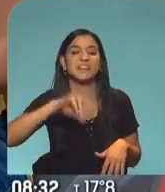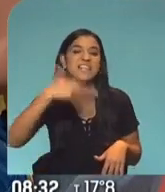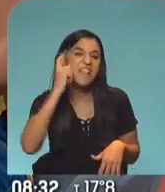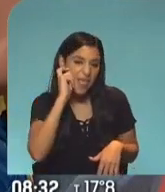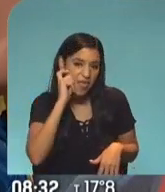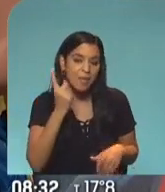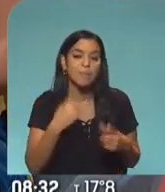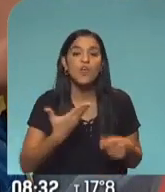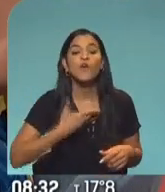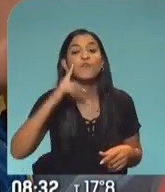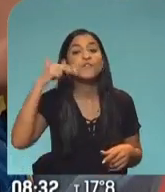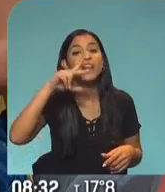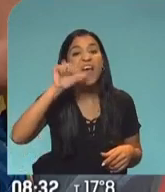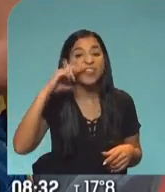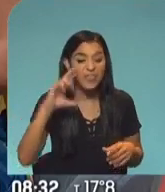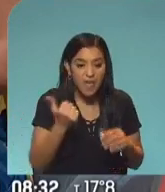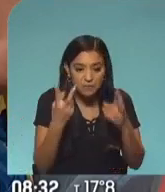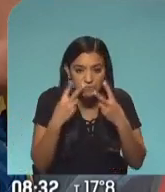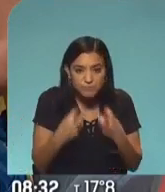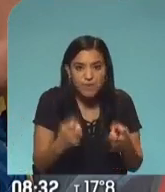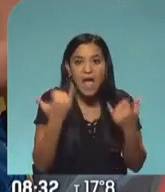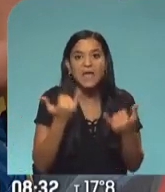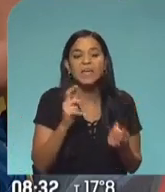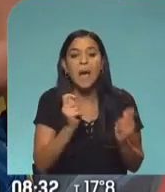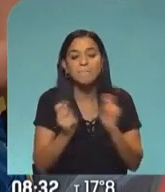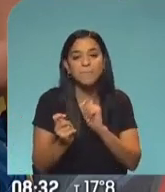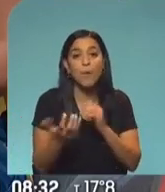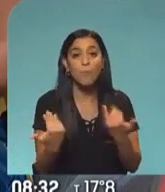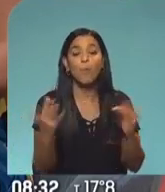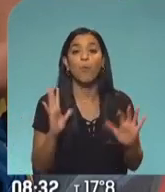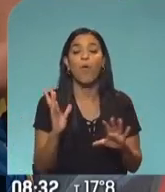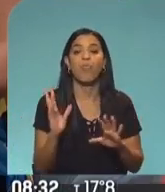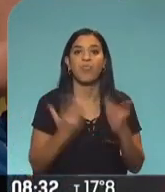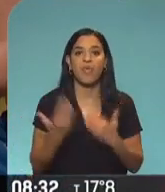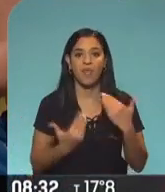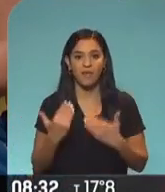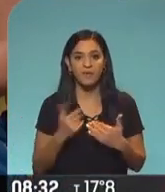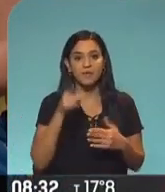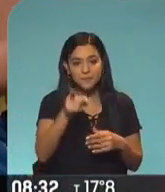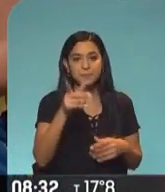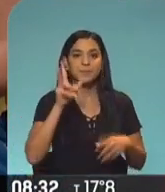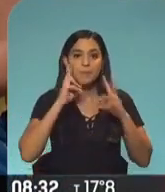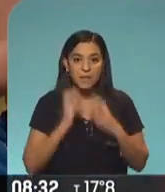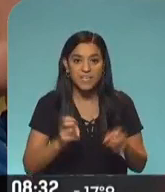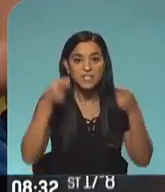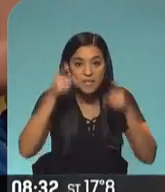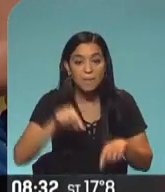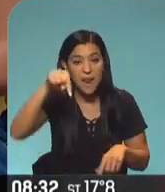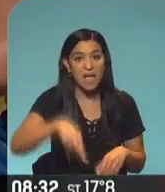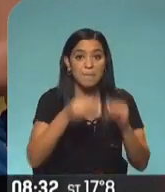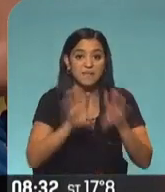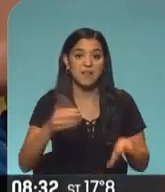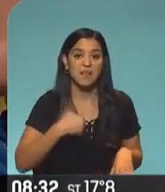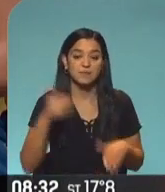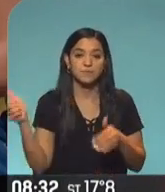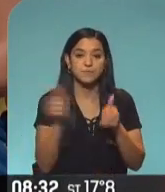en Finlandia una investigación empezó a determinar que con algunos cambios de hábitos puede evitarse. Y esta investigación va a empezar a realizarse también en la Argentina. Y nos